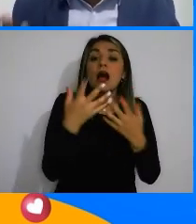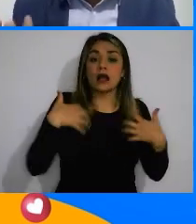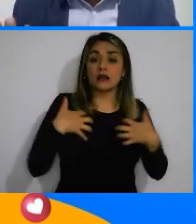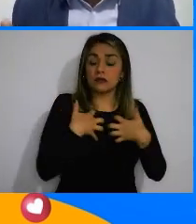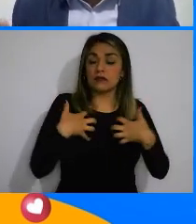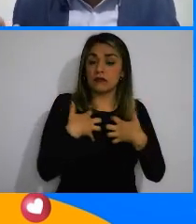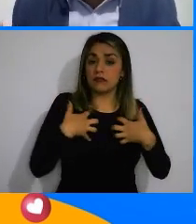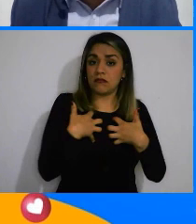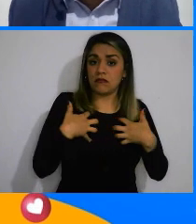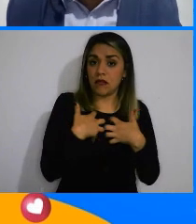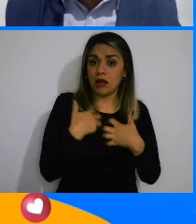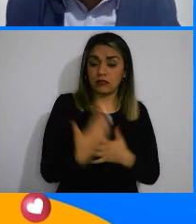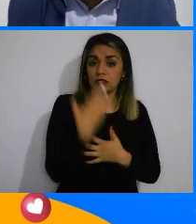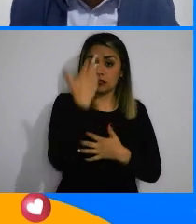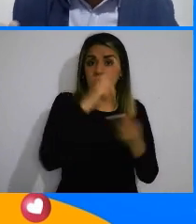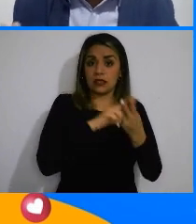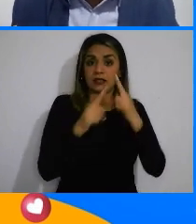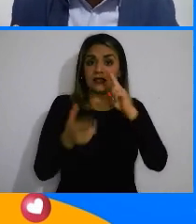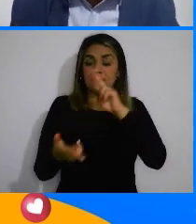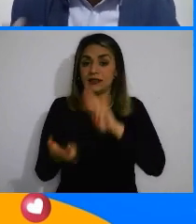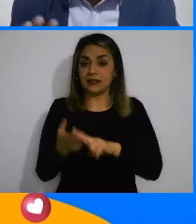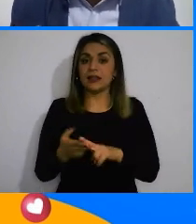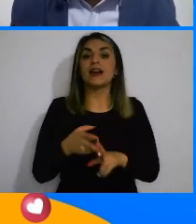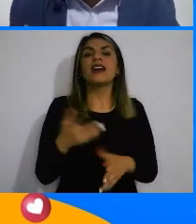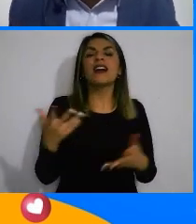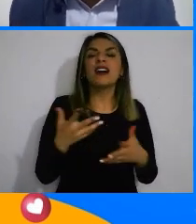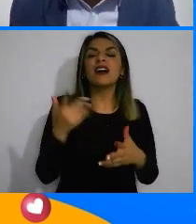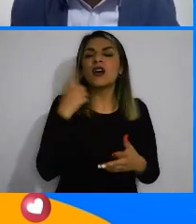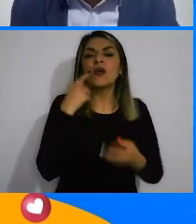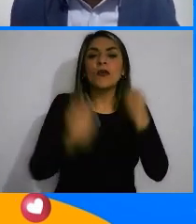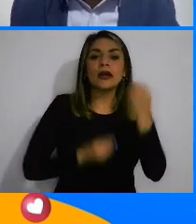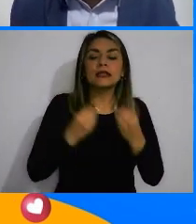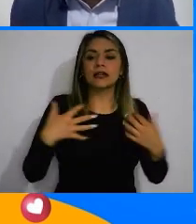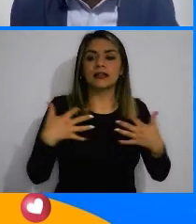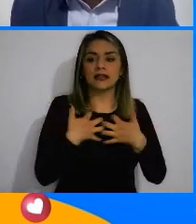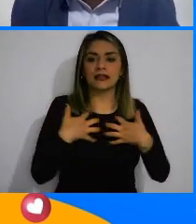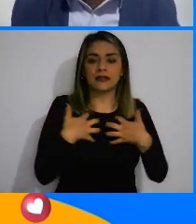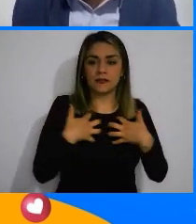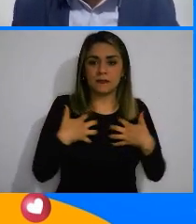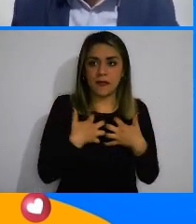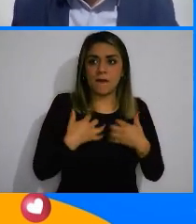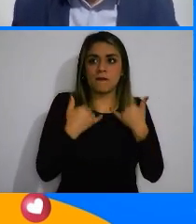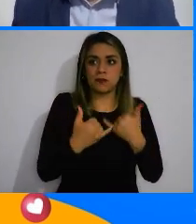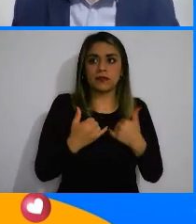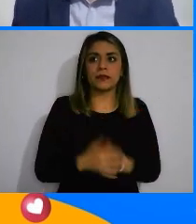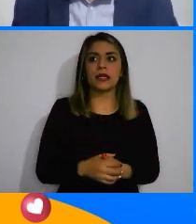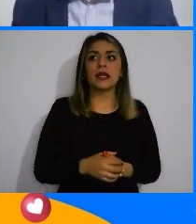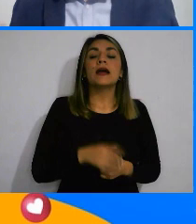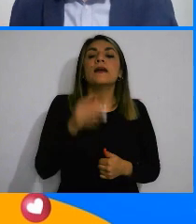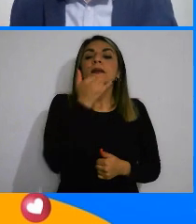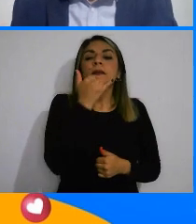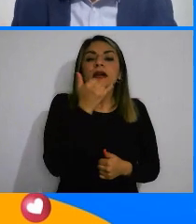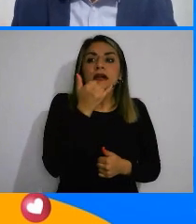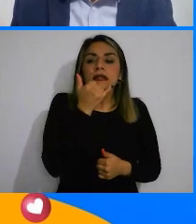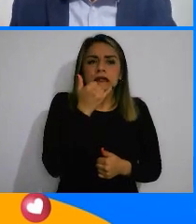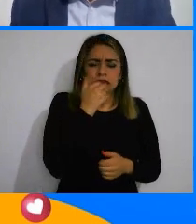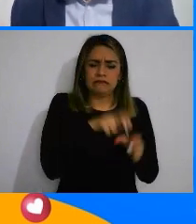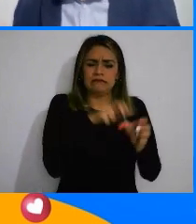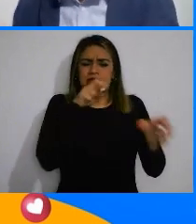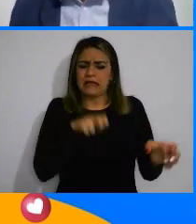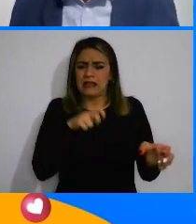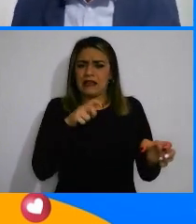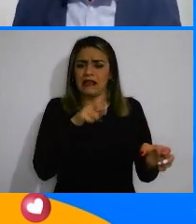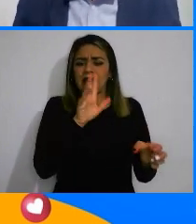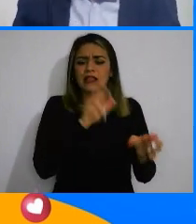nosotros como seres humanos somos animales, ¿sí? pero lo que pasa es que nos salimos, ¿no? Somos creídos